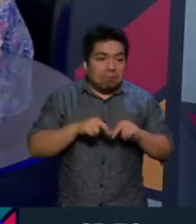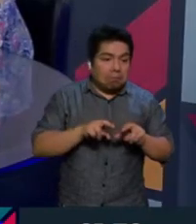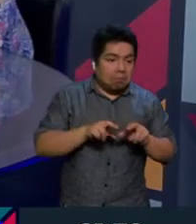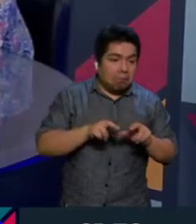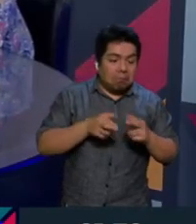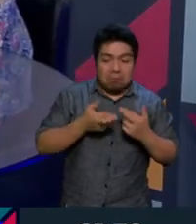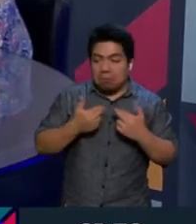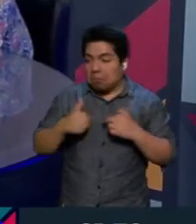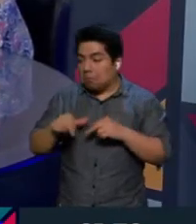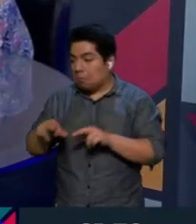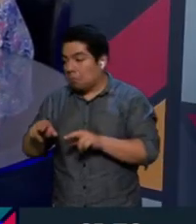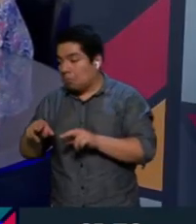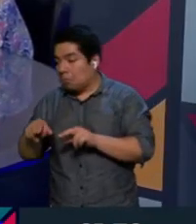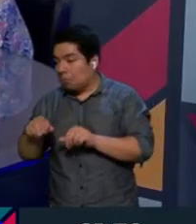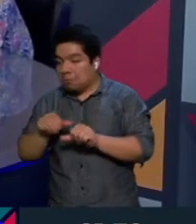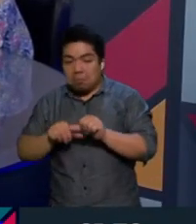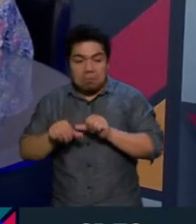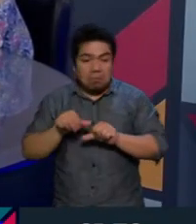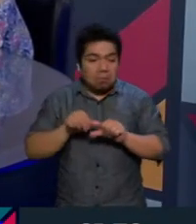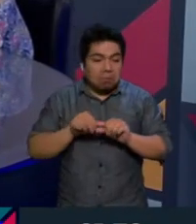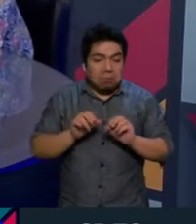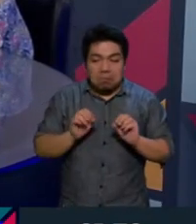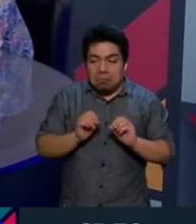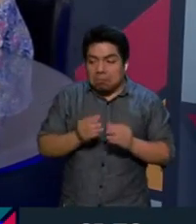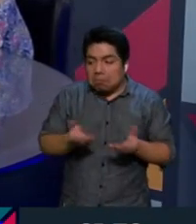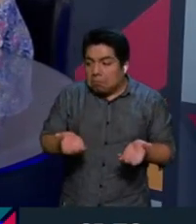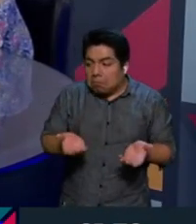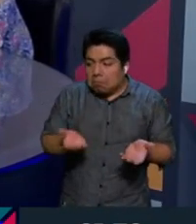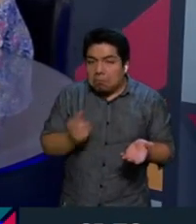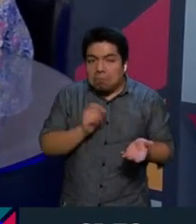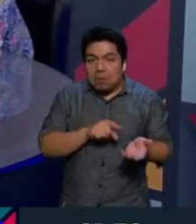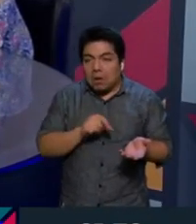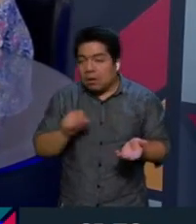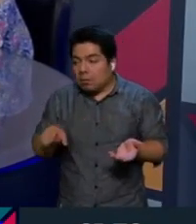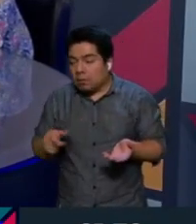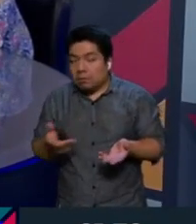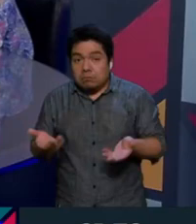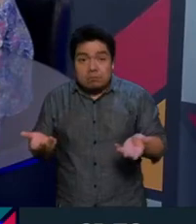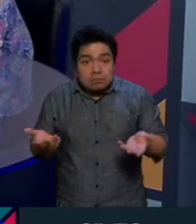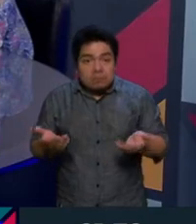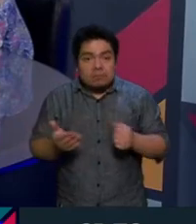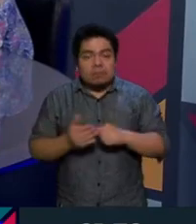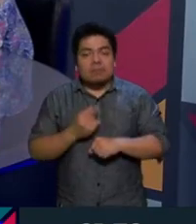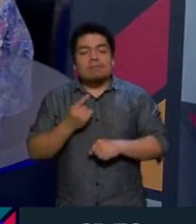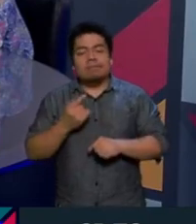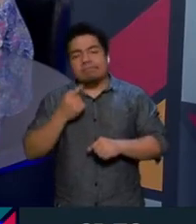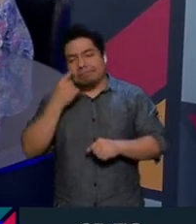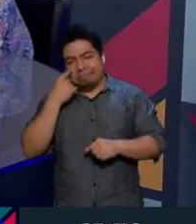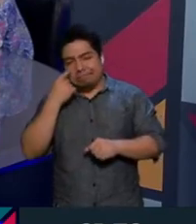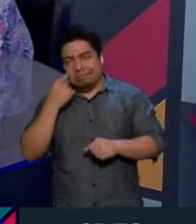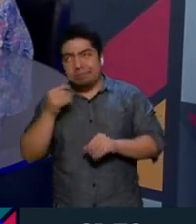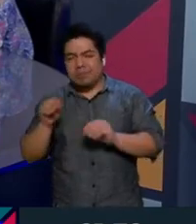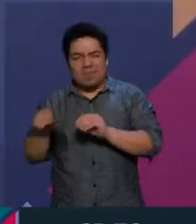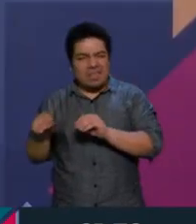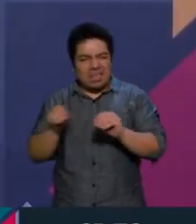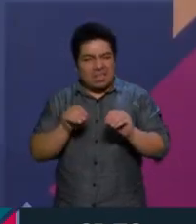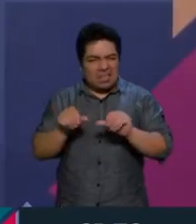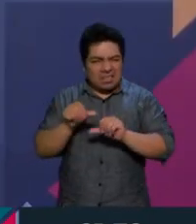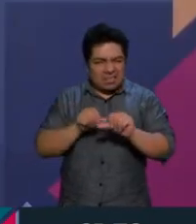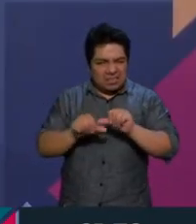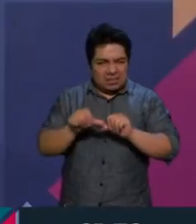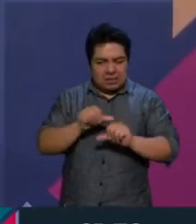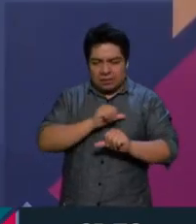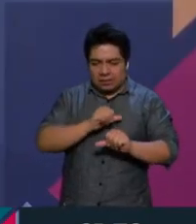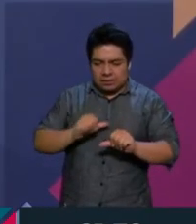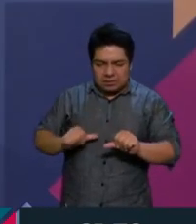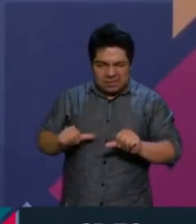con la persona que sustituyó a Santiago Taboada? No, viene siendo lo mismo. Mira, es muy interesante porque cuando entró el